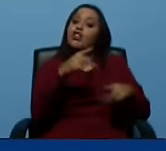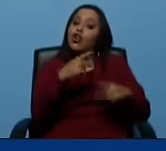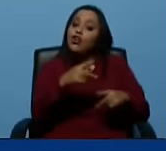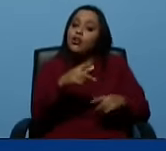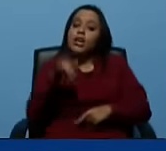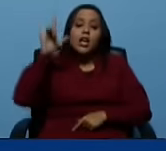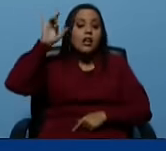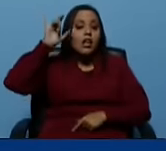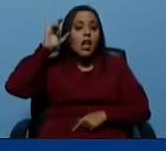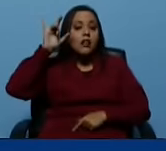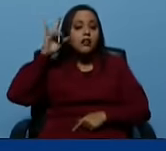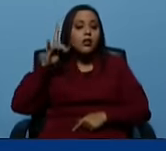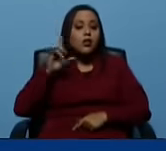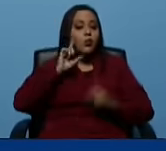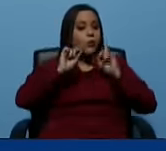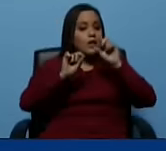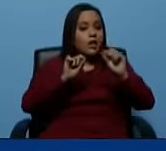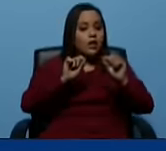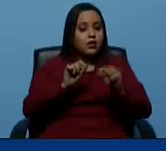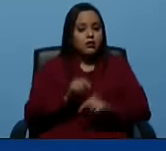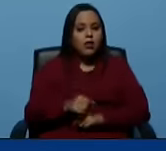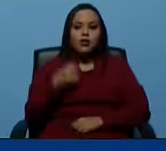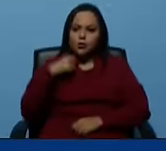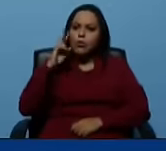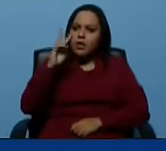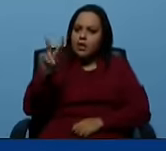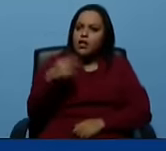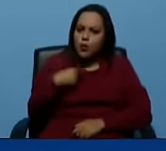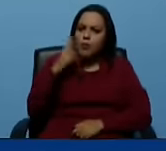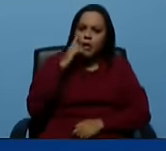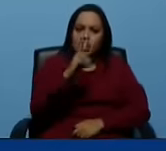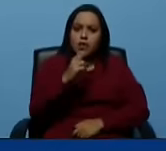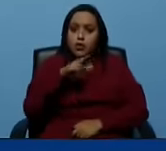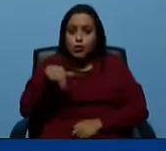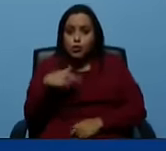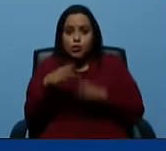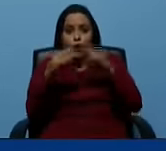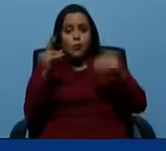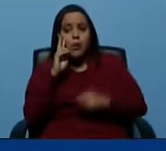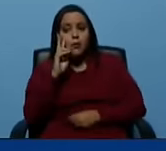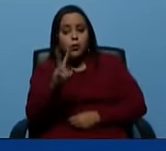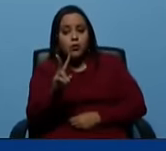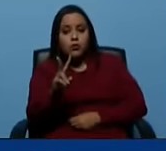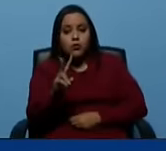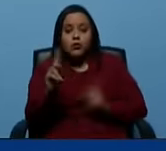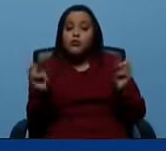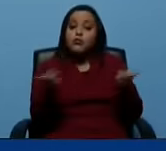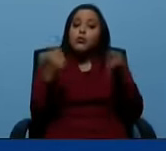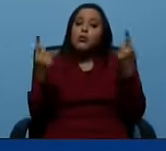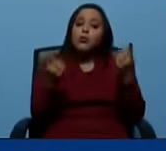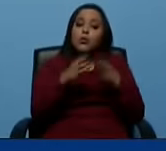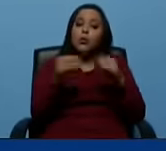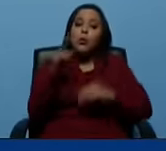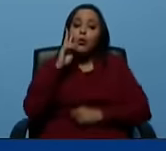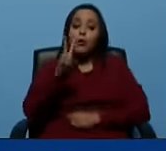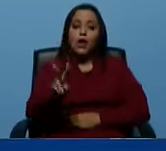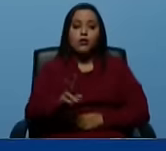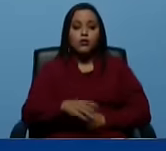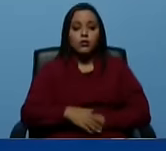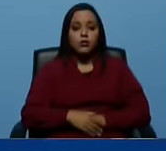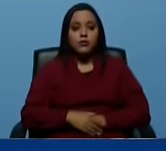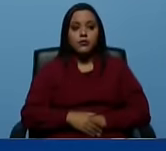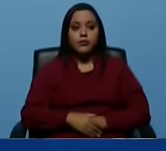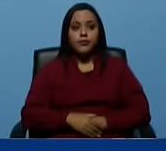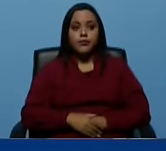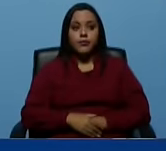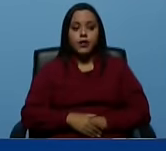Twitter. Tú lo viste, yo lo vi, nosotros lo vimos, vosotros lo visteis. Si vives al lado